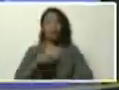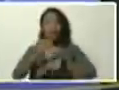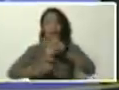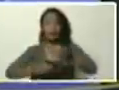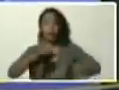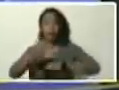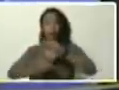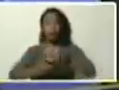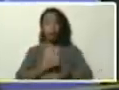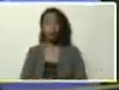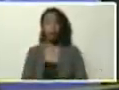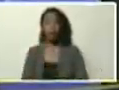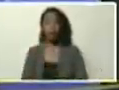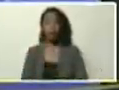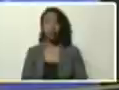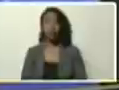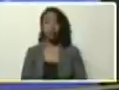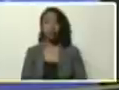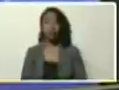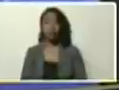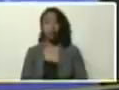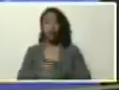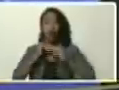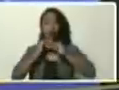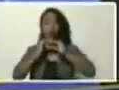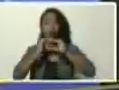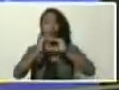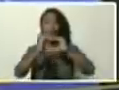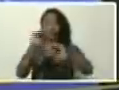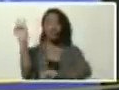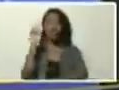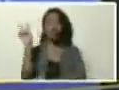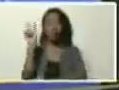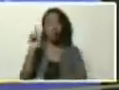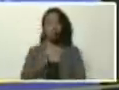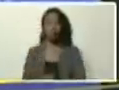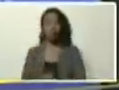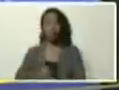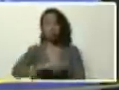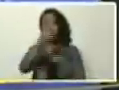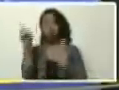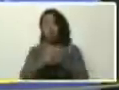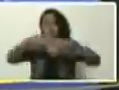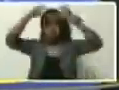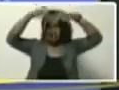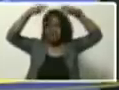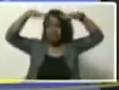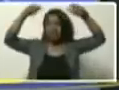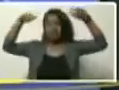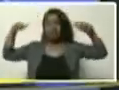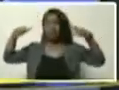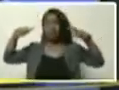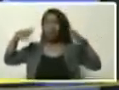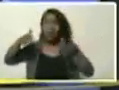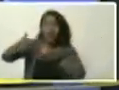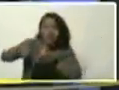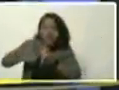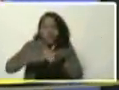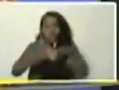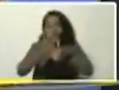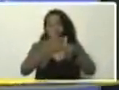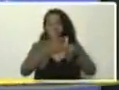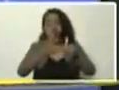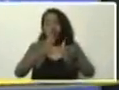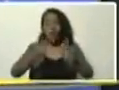Atravesamos los llanos venezolanos en plena lluvia. Cruzamos los Andes